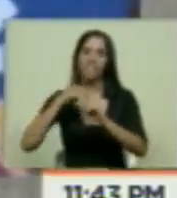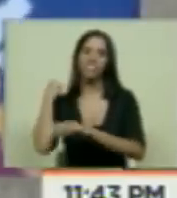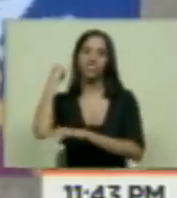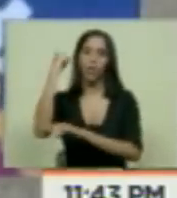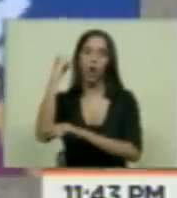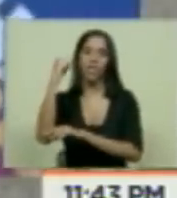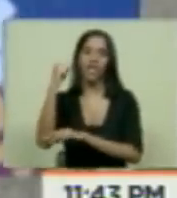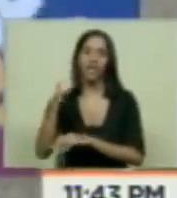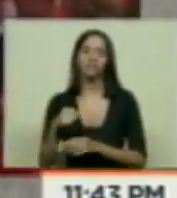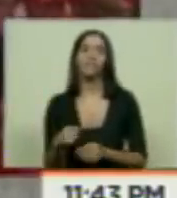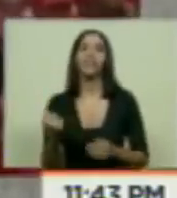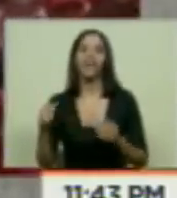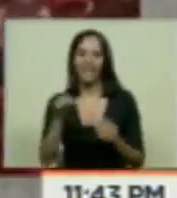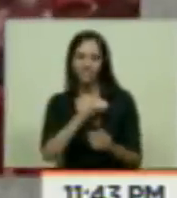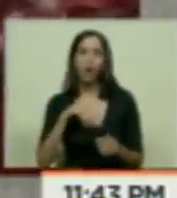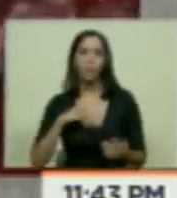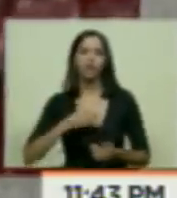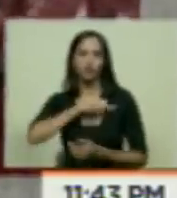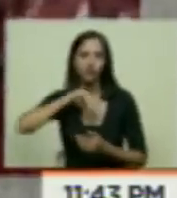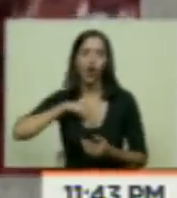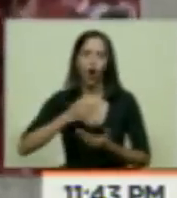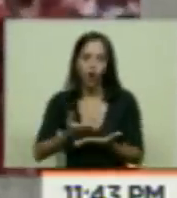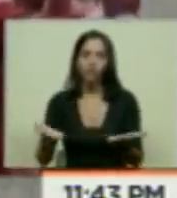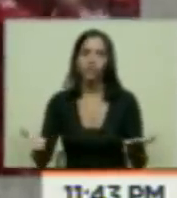Esos somos nosotros.